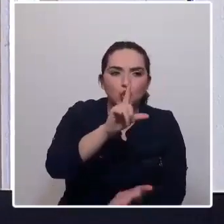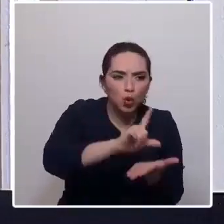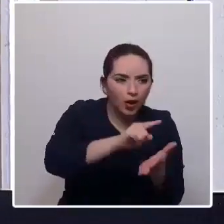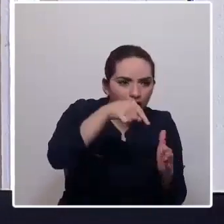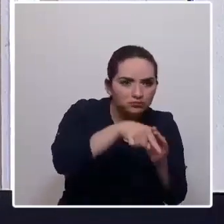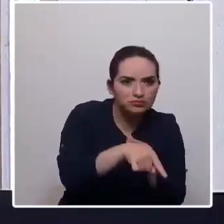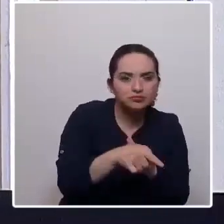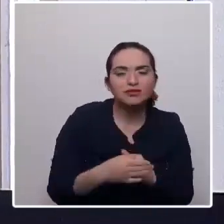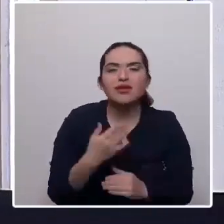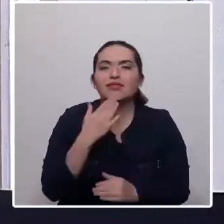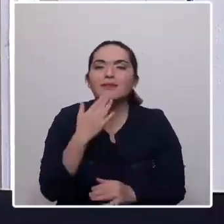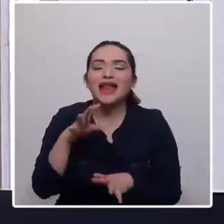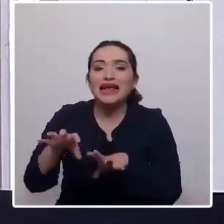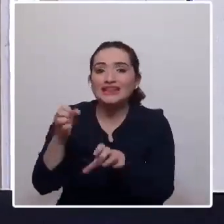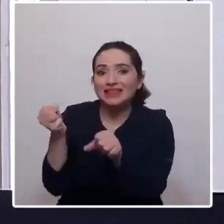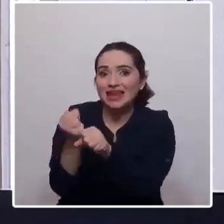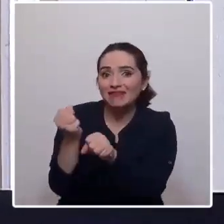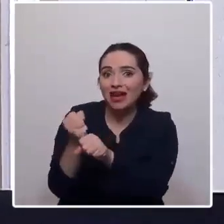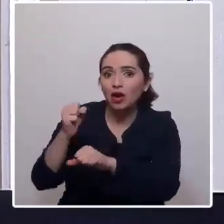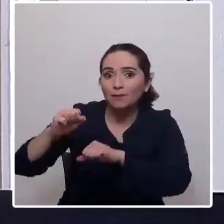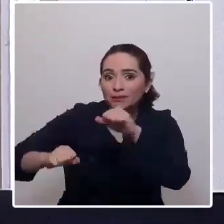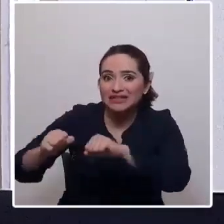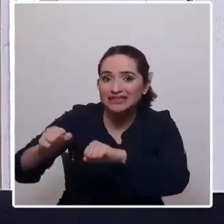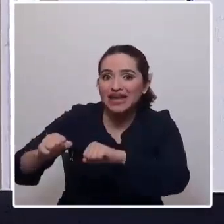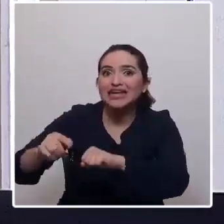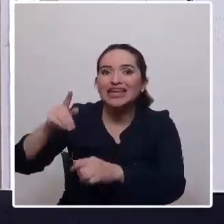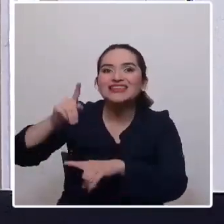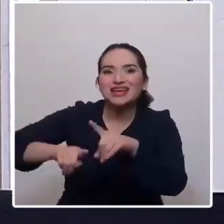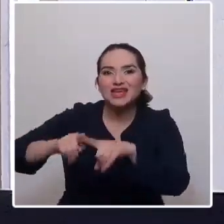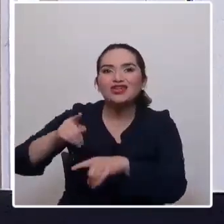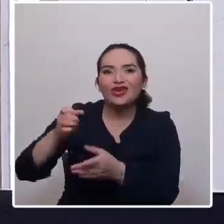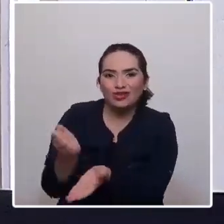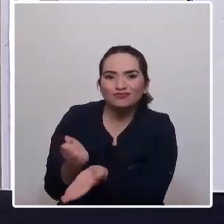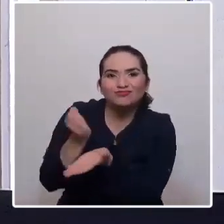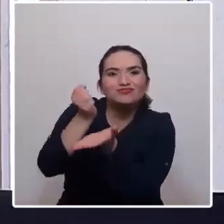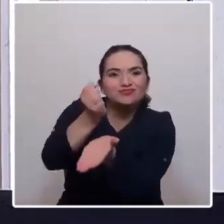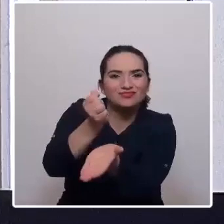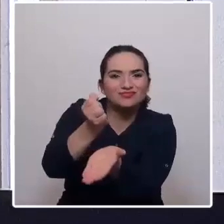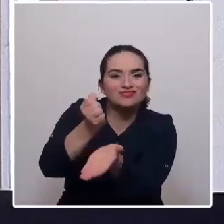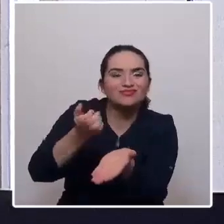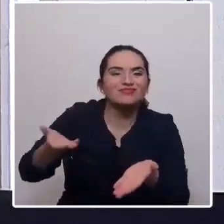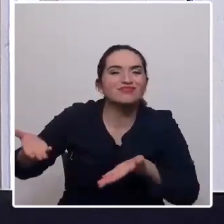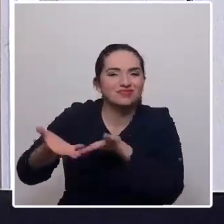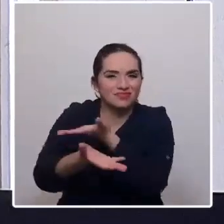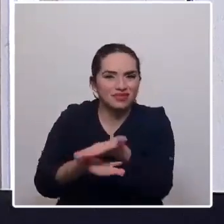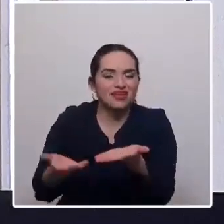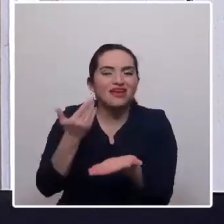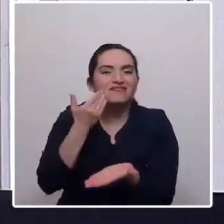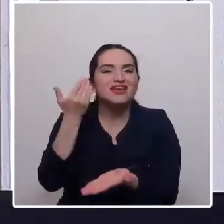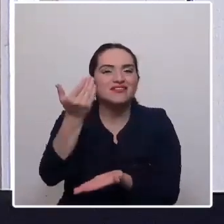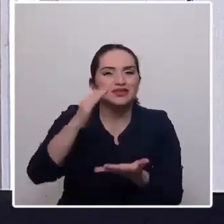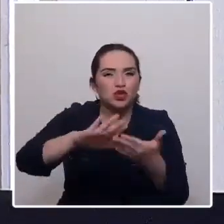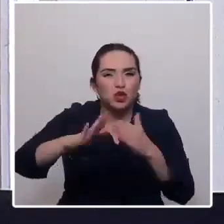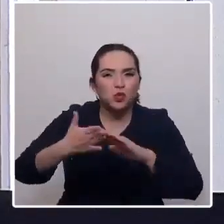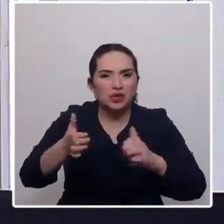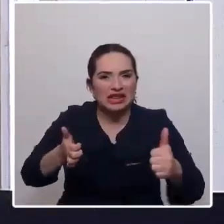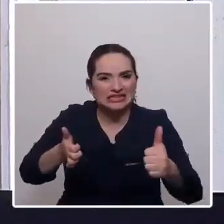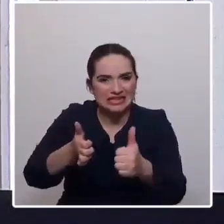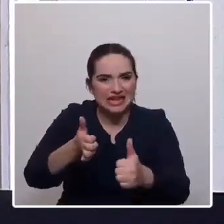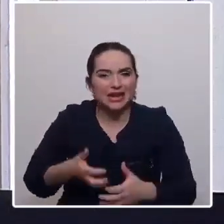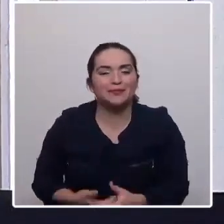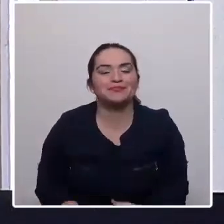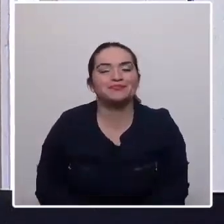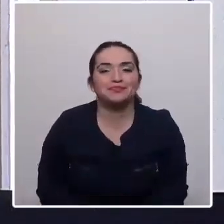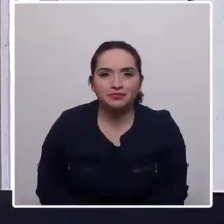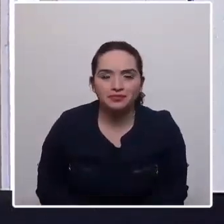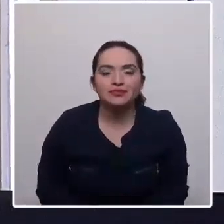que genera la actividad quede en el territorio, como una forma de retribuir o reportar beneficios a la comunidad. La iniciativa